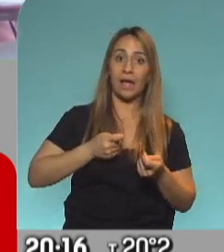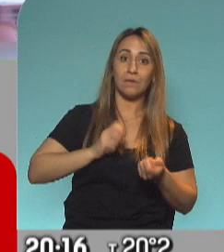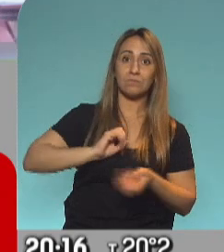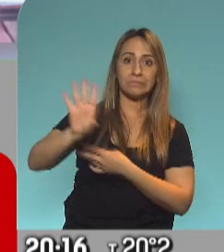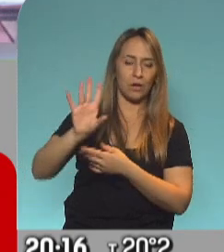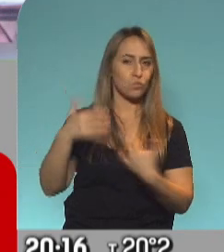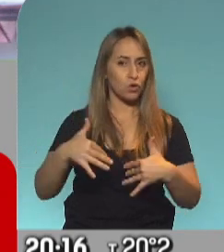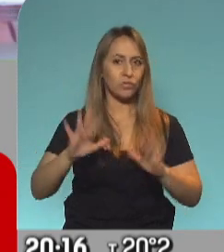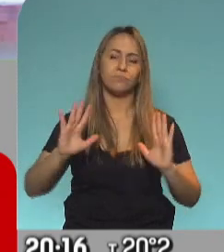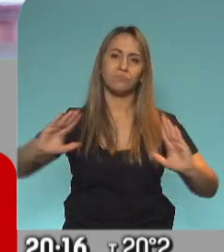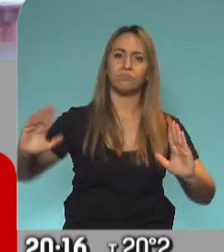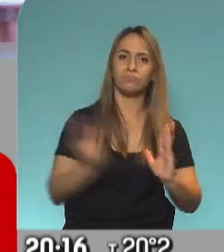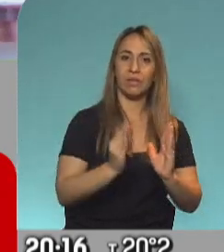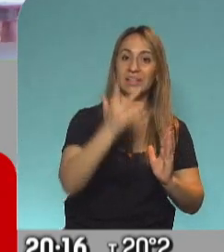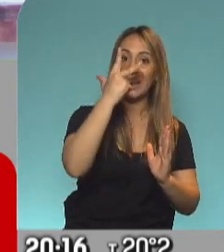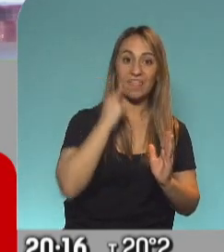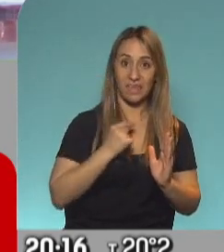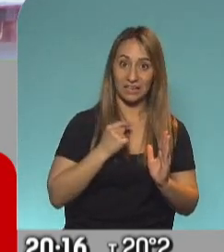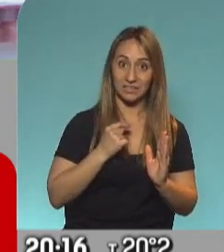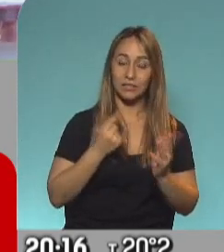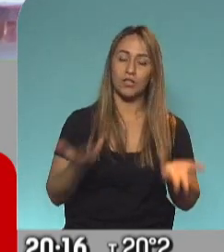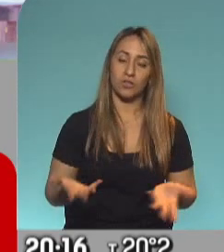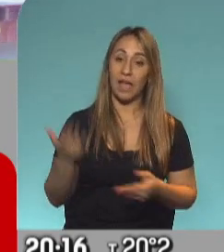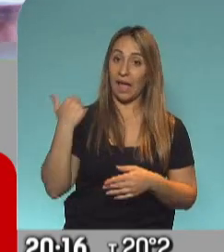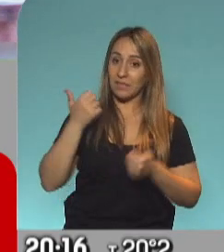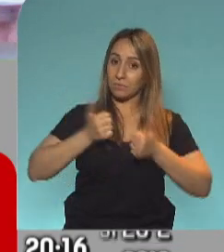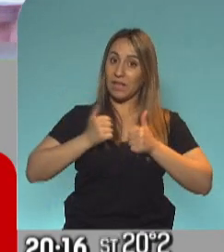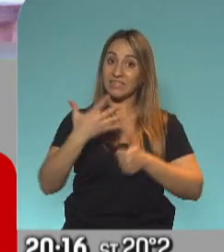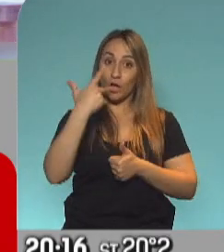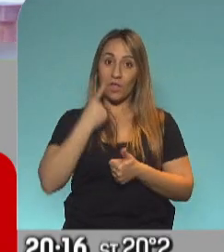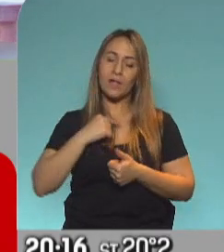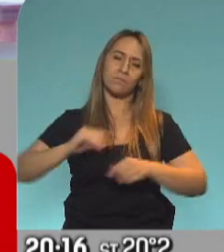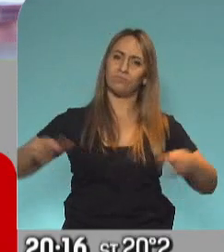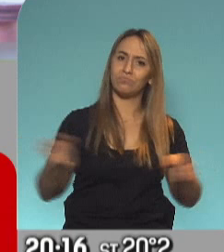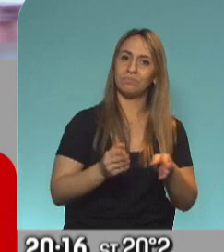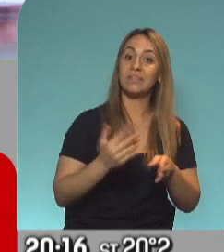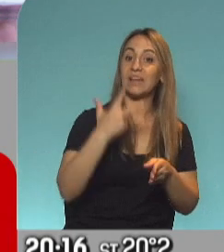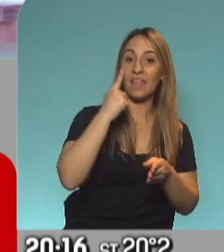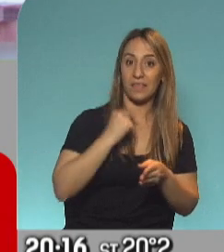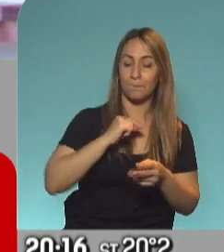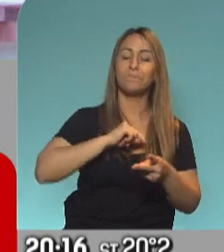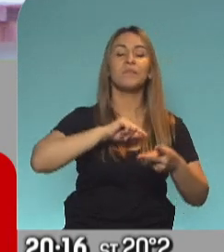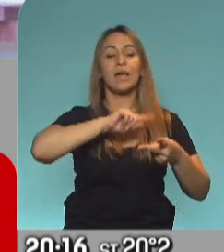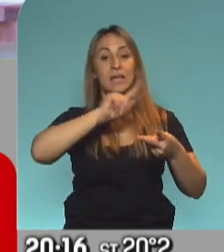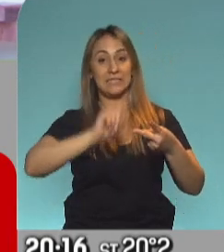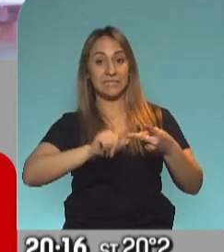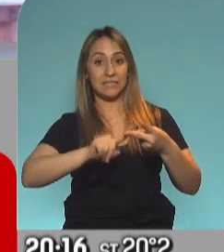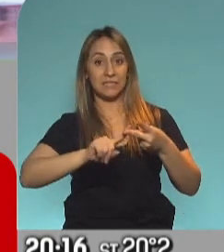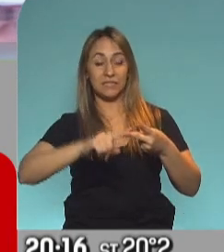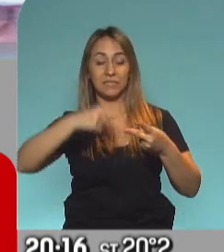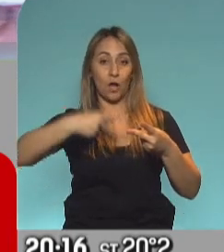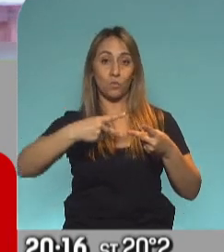tres entonces de cinco días vos tenés que esperar tres y la segunda medida tiene que ver con que antes a partir de mediados de septiembre